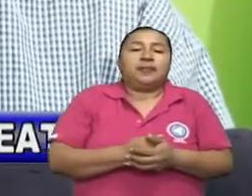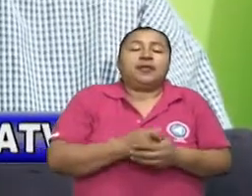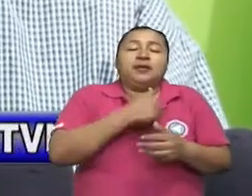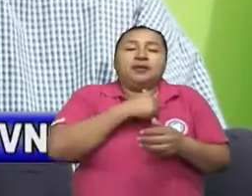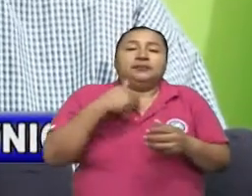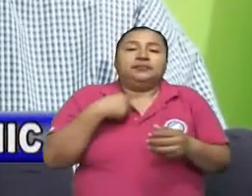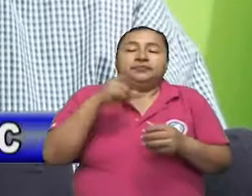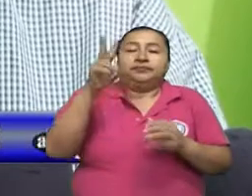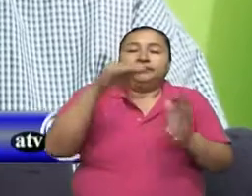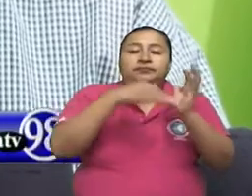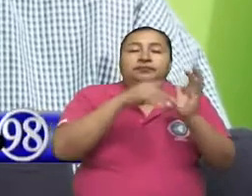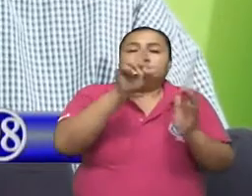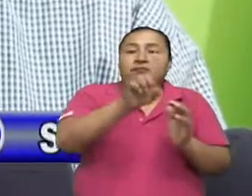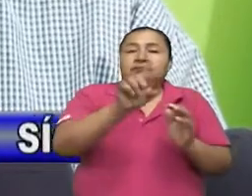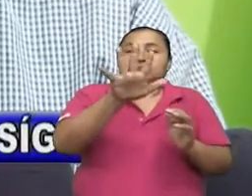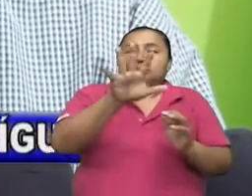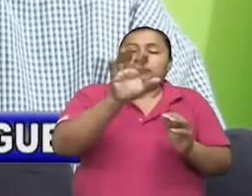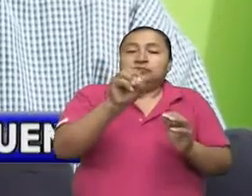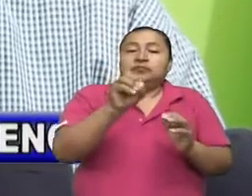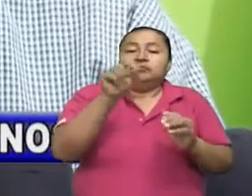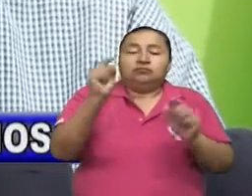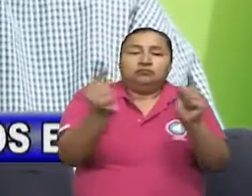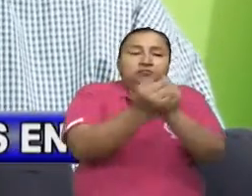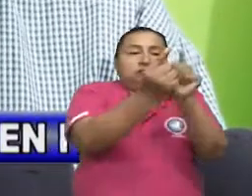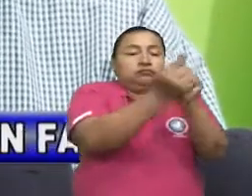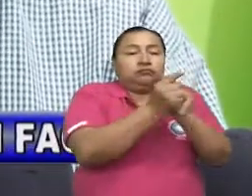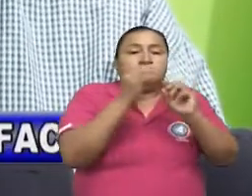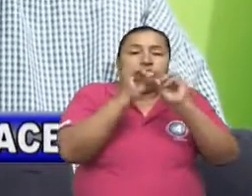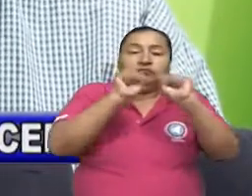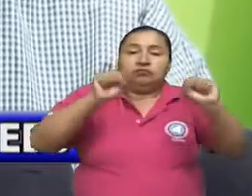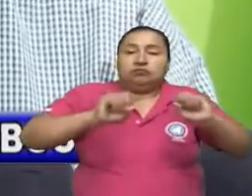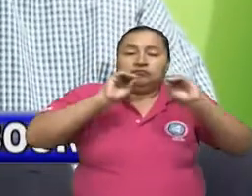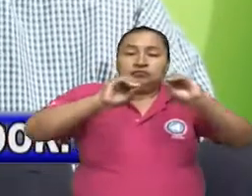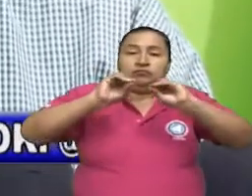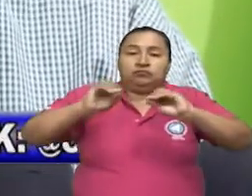Realizamos 2.150 encuentros educativos